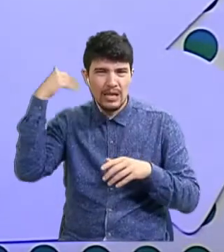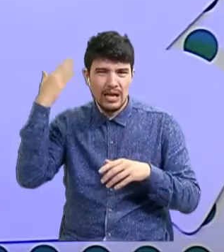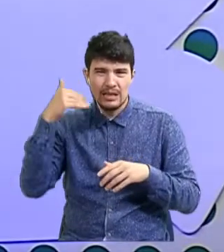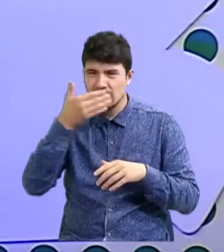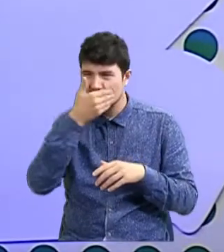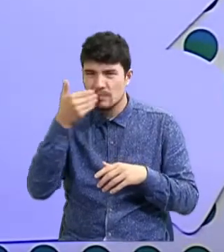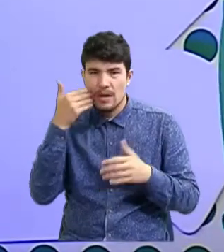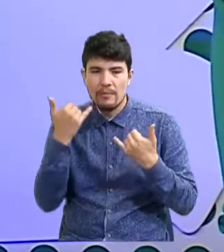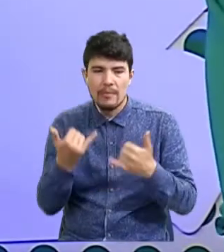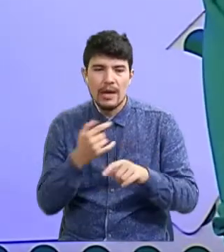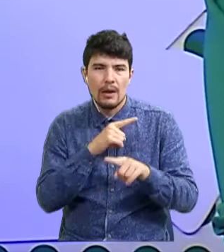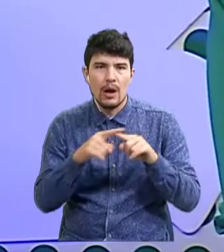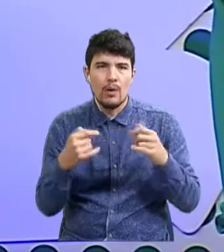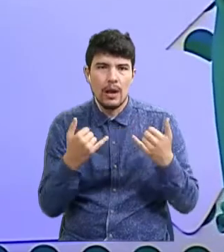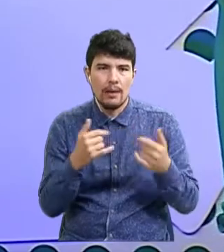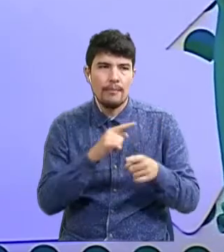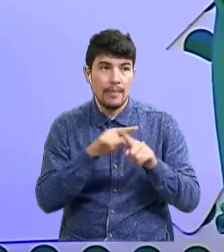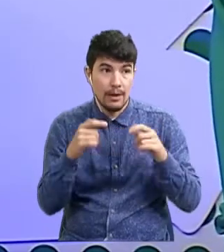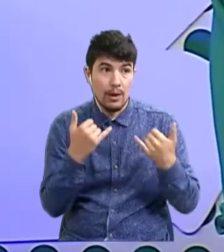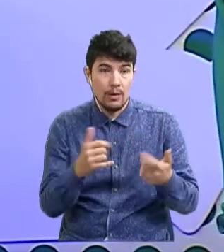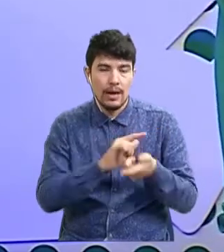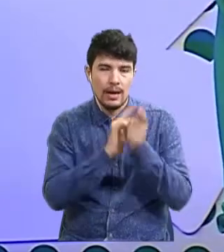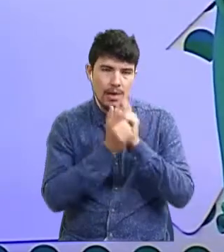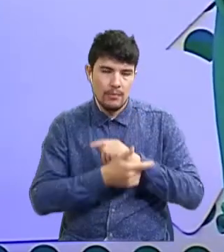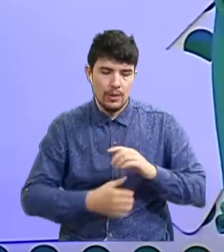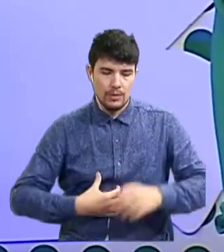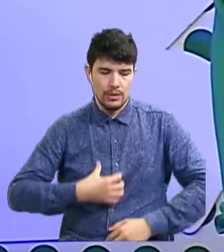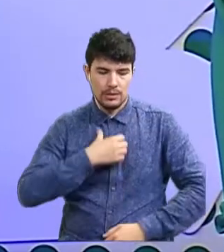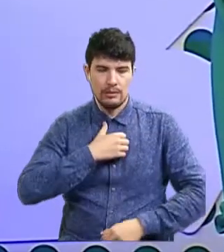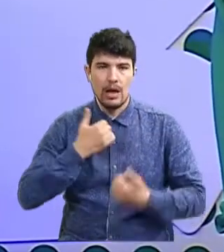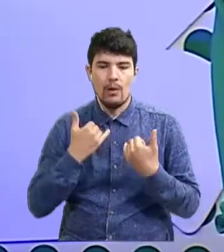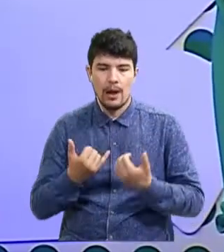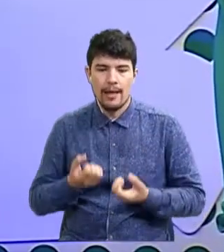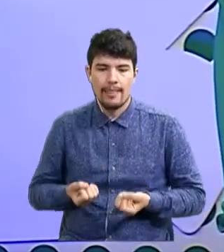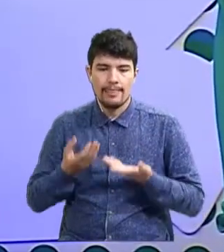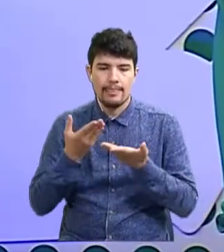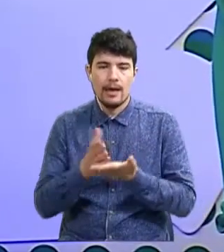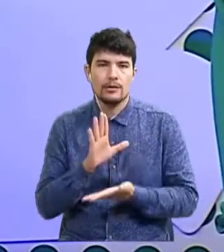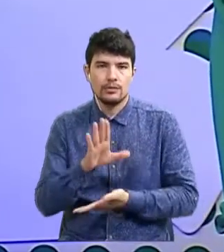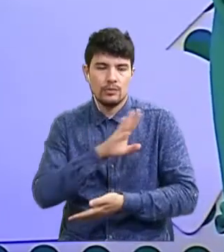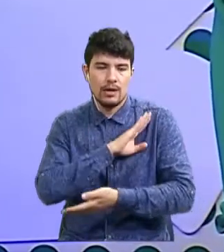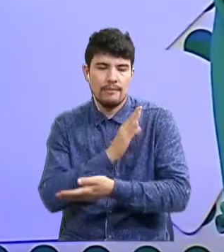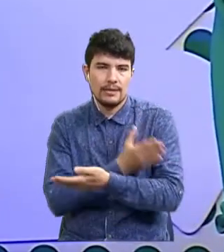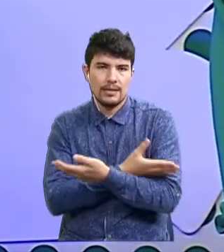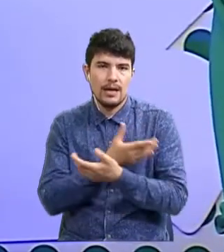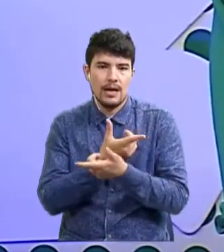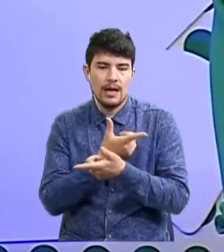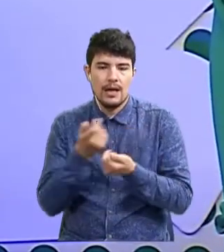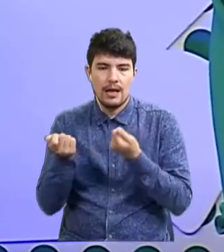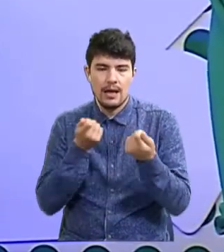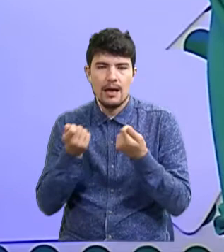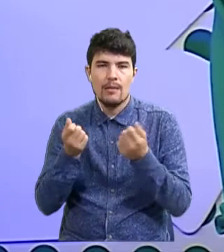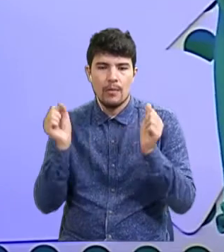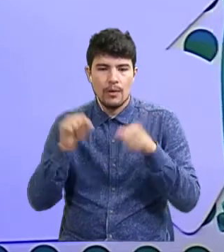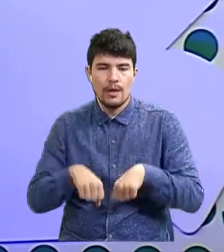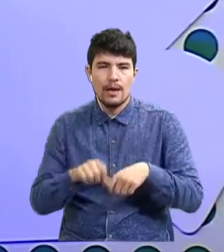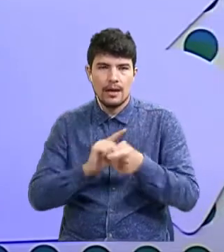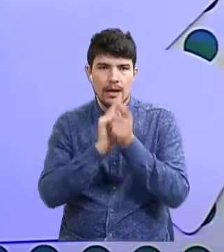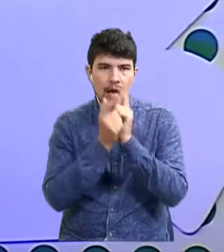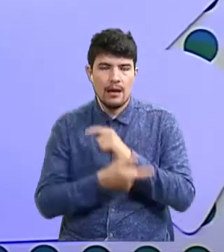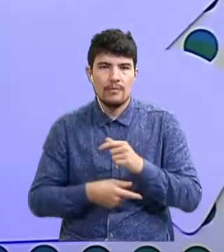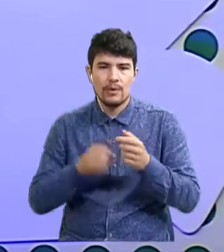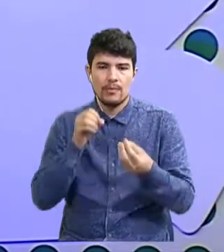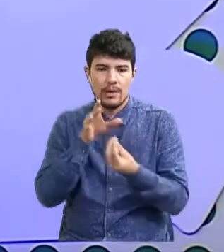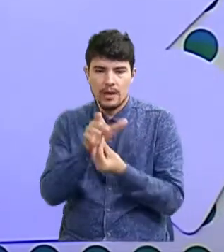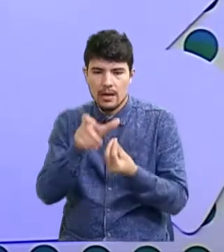en rebelión. Y en tal razón, se requiere entregar algo de ese poder y hacer una restaurativa en cuanto a víctimas, en